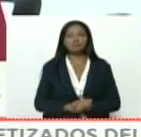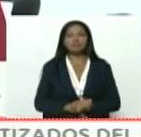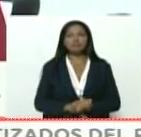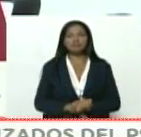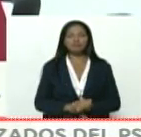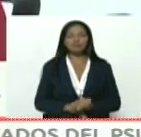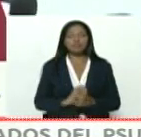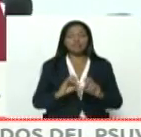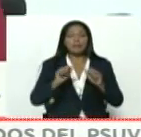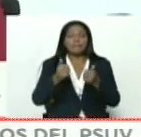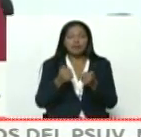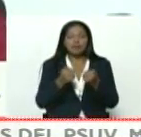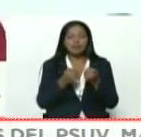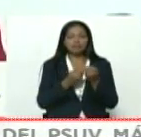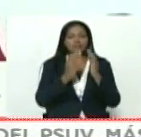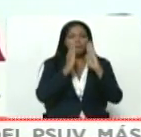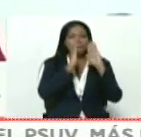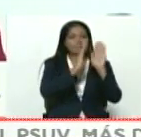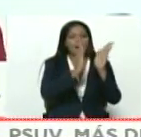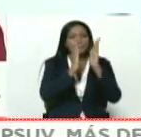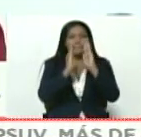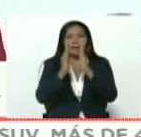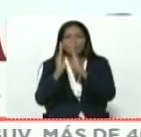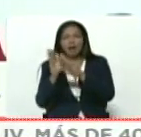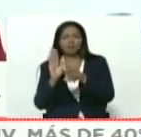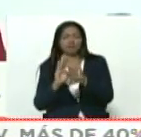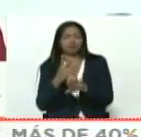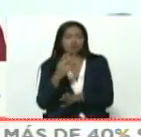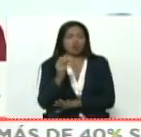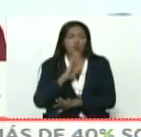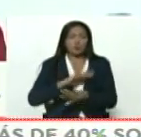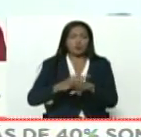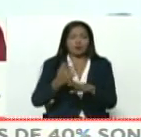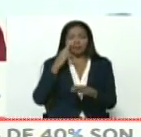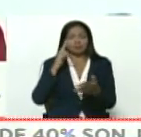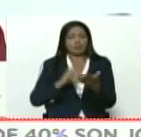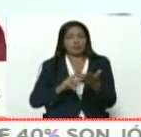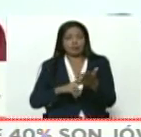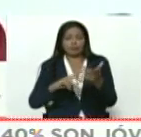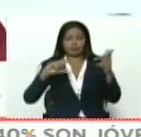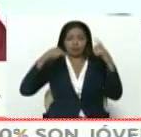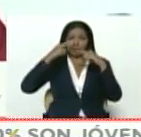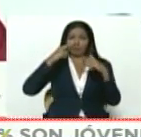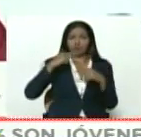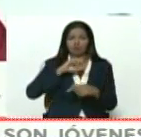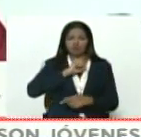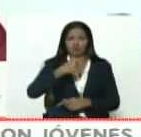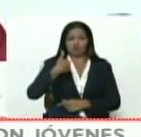y empiecen a dividirse. No, porque el verdadero chavismo soy yo.